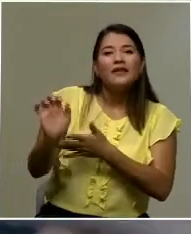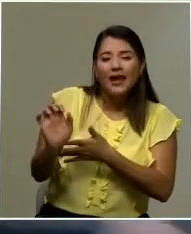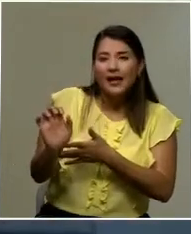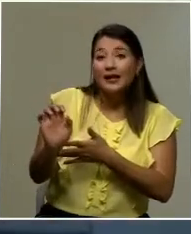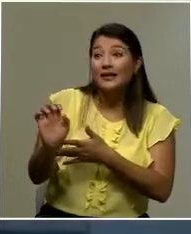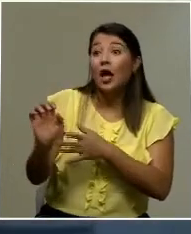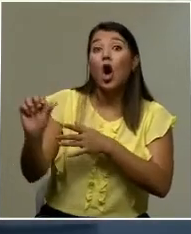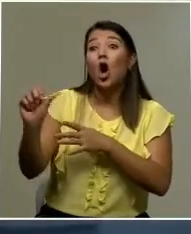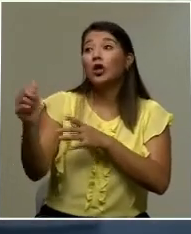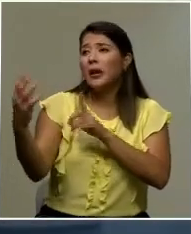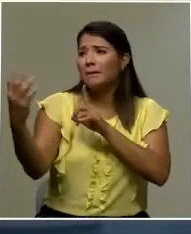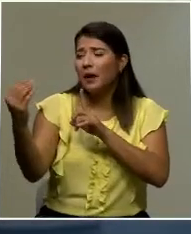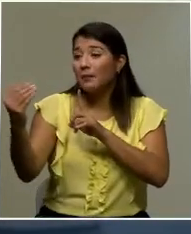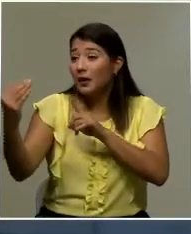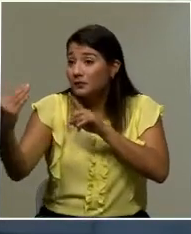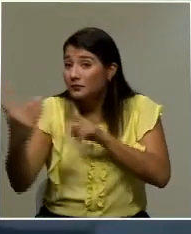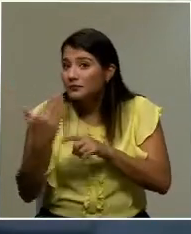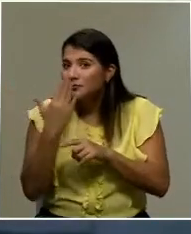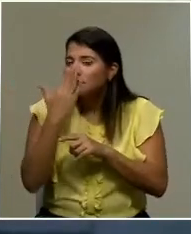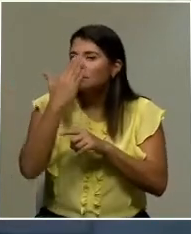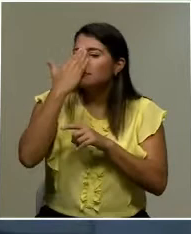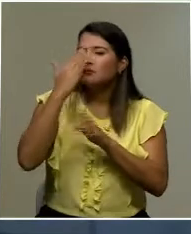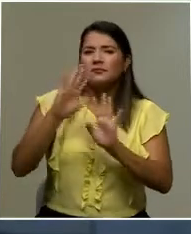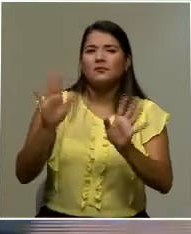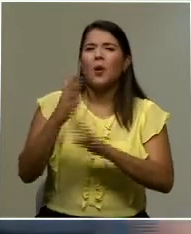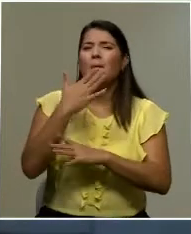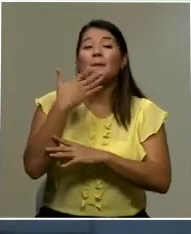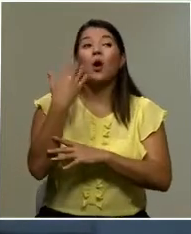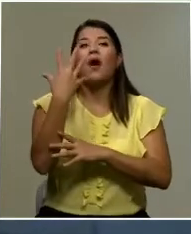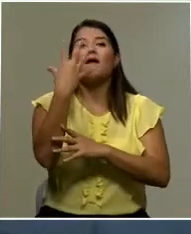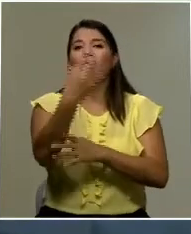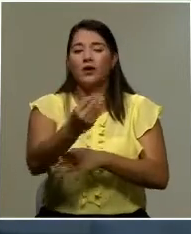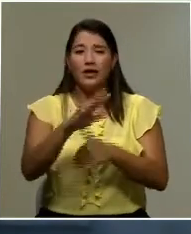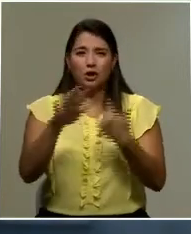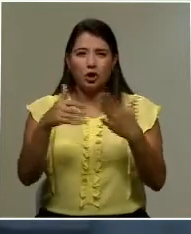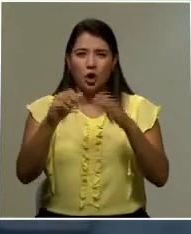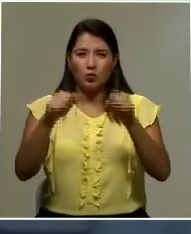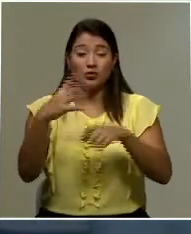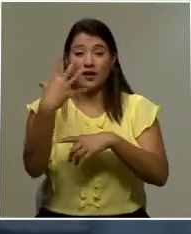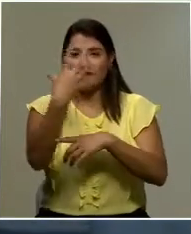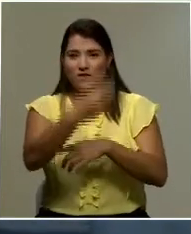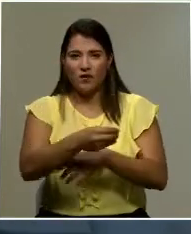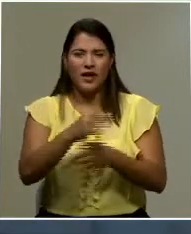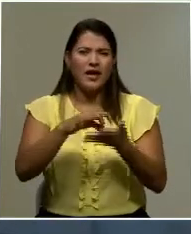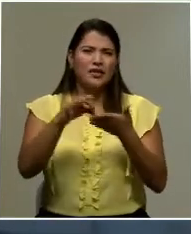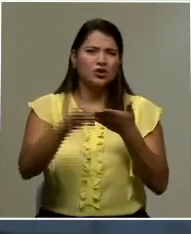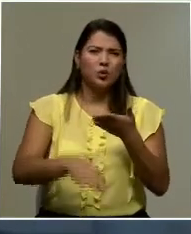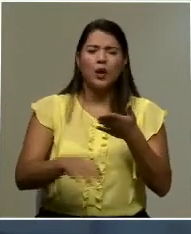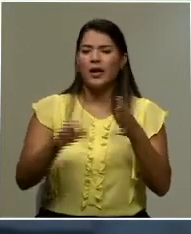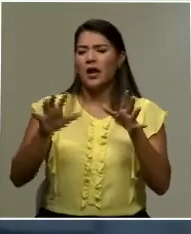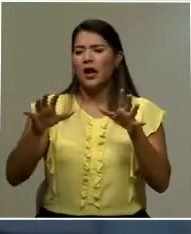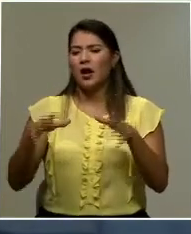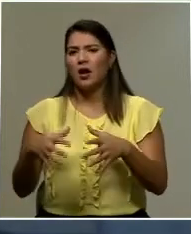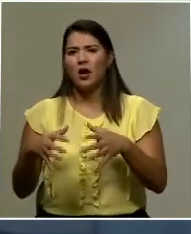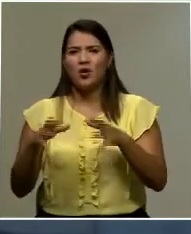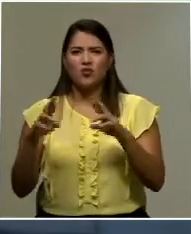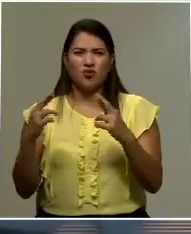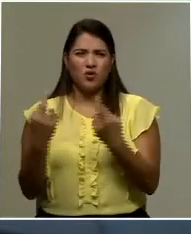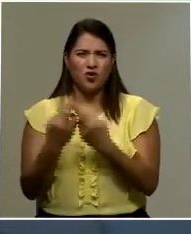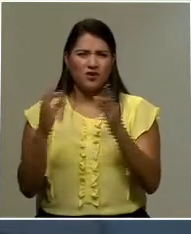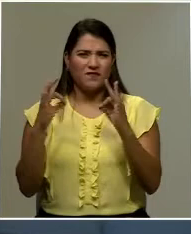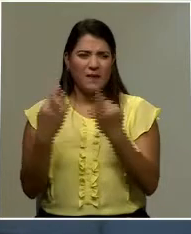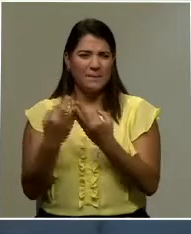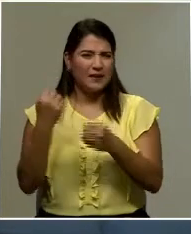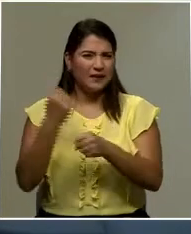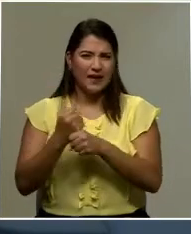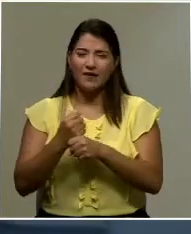Lo mejor, como ha dicho usted, al aire libre. Todo lo que se pueda al aire libre, escuelas, reuniones de familia, de trabajo, todo lo que se pueda, todos los